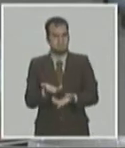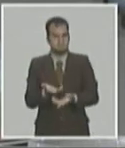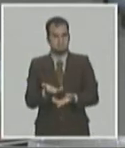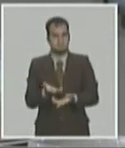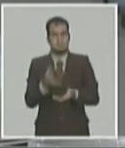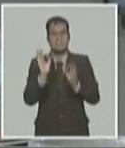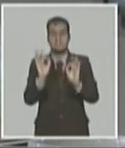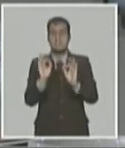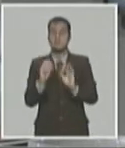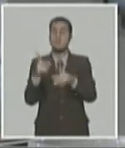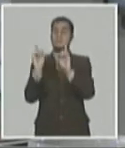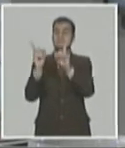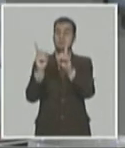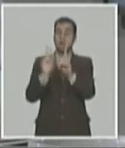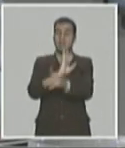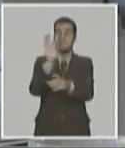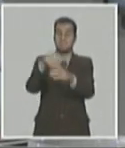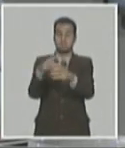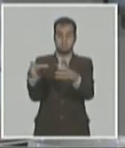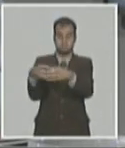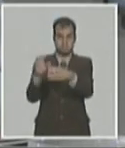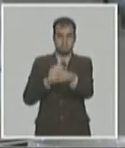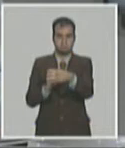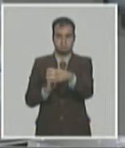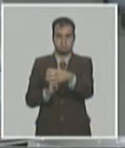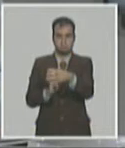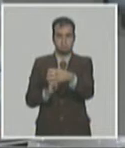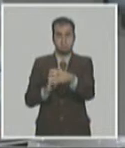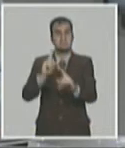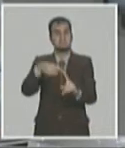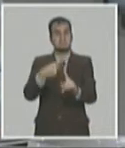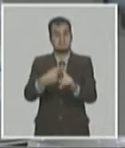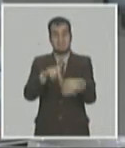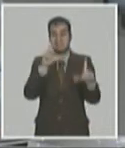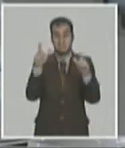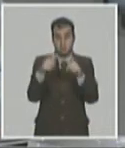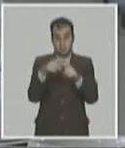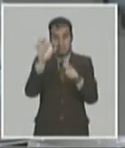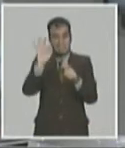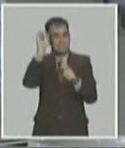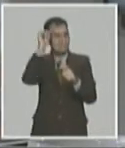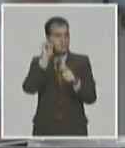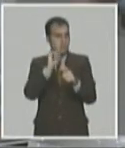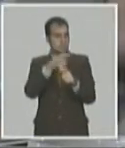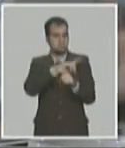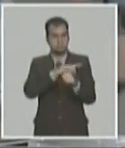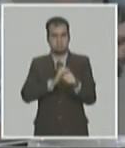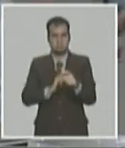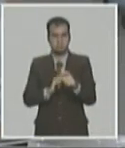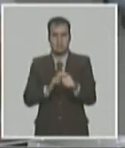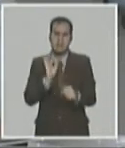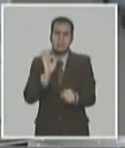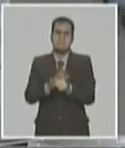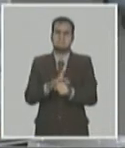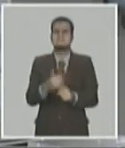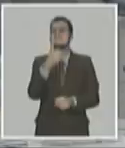buró político y, como comentaba, en la reunión que se efectuó el sábado, que en principio era con los primeros secretarios. La reunión inédita que lo que